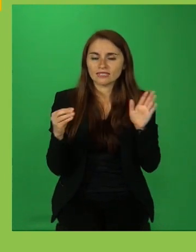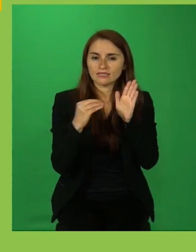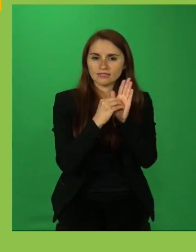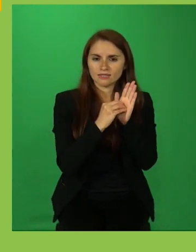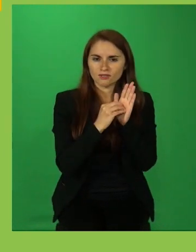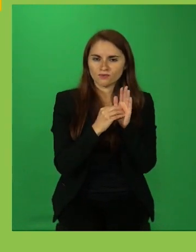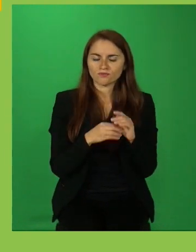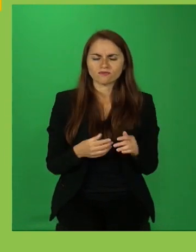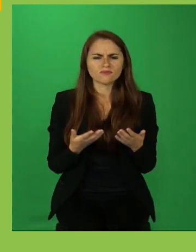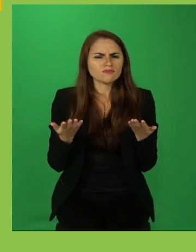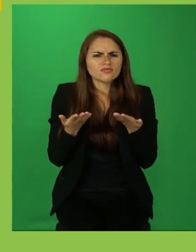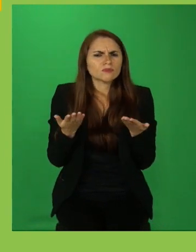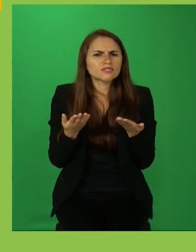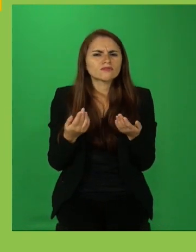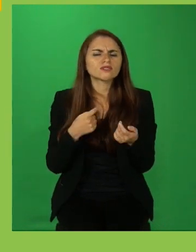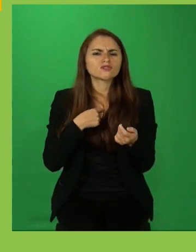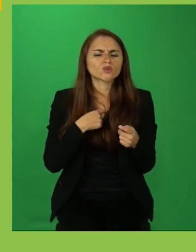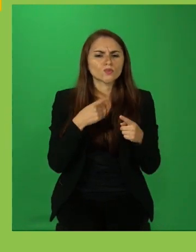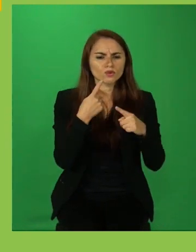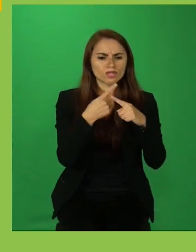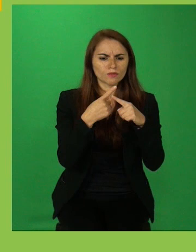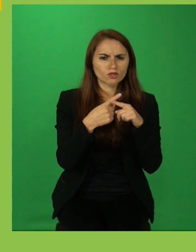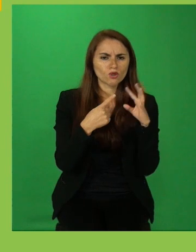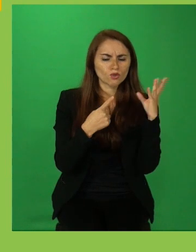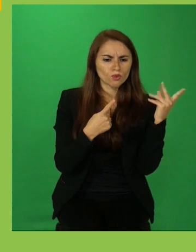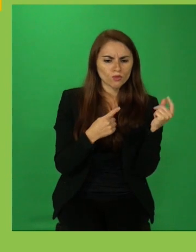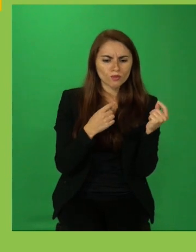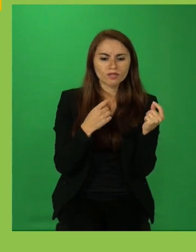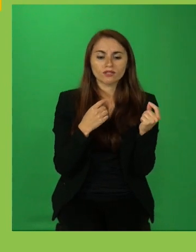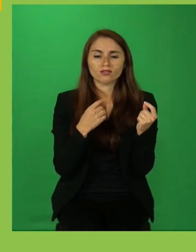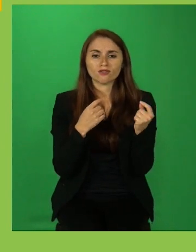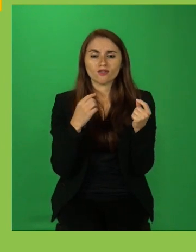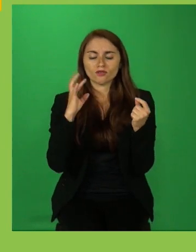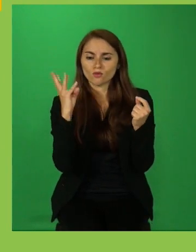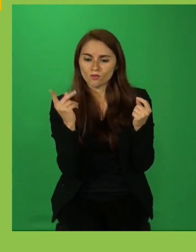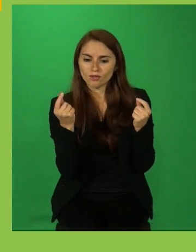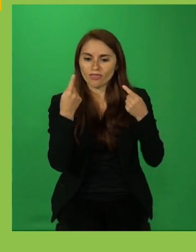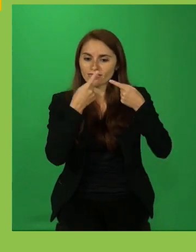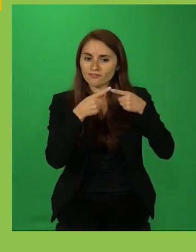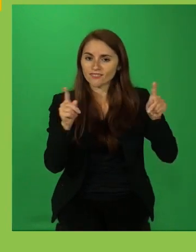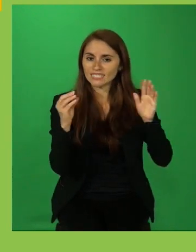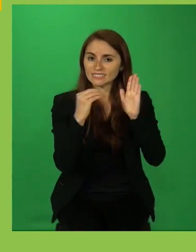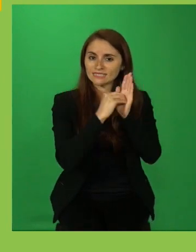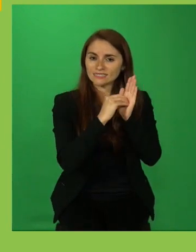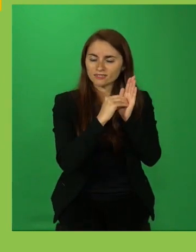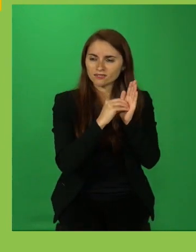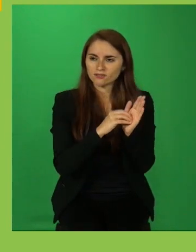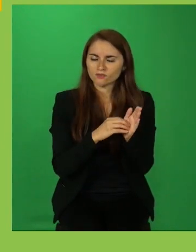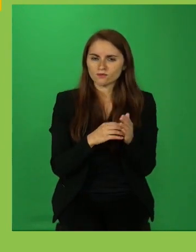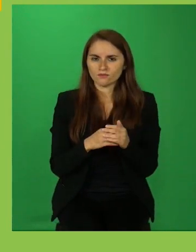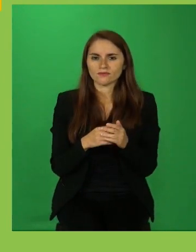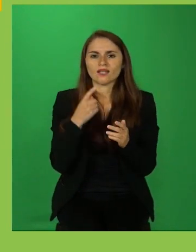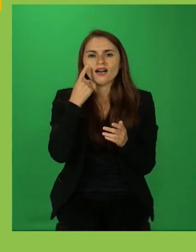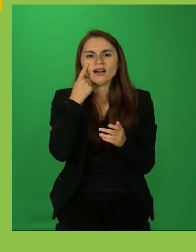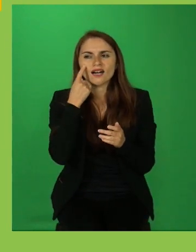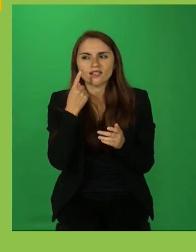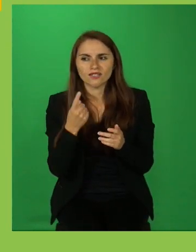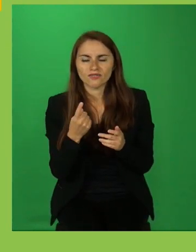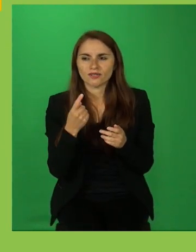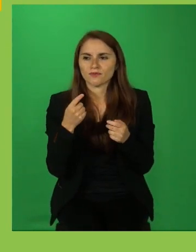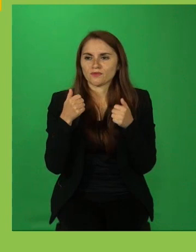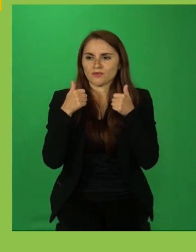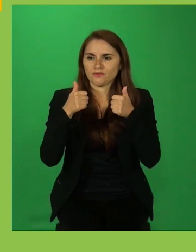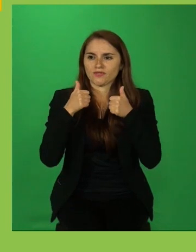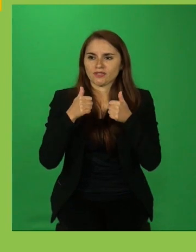general qué pasaba si nosotros multiplicamos números enteros con distintos signos los recuerdas bien perfecto